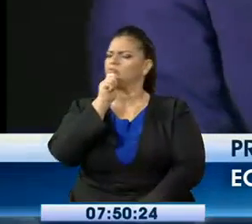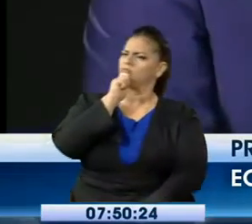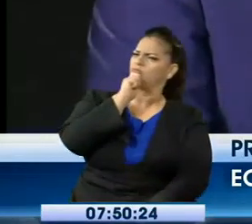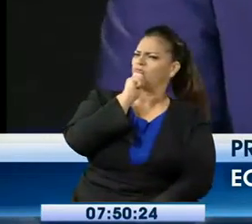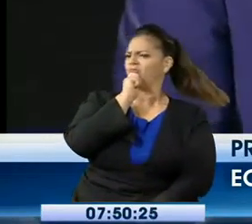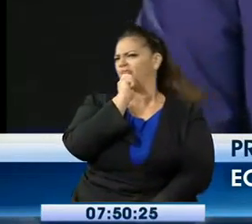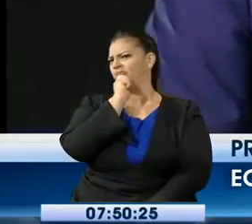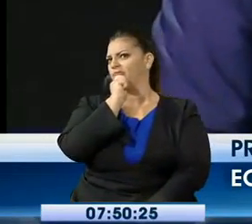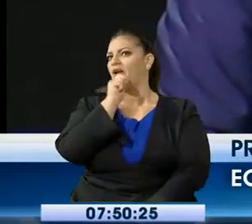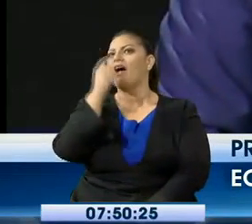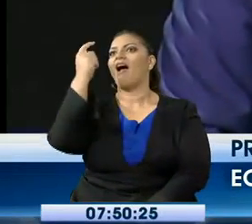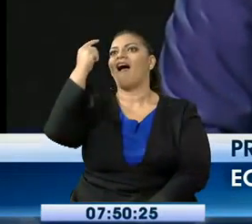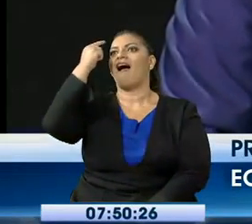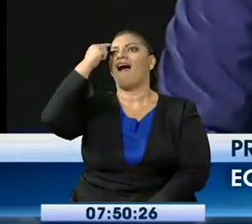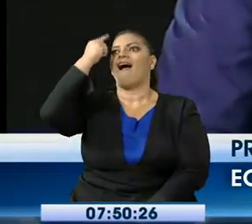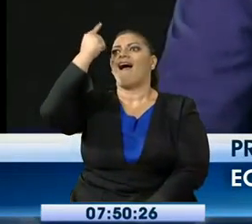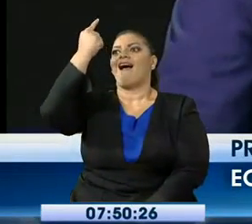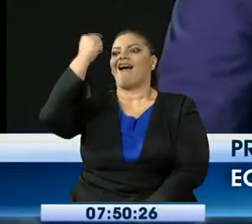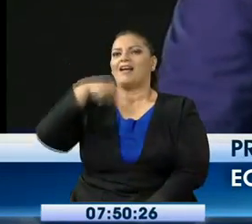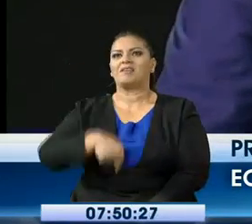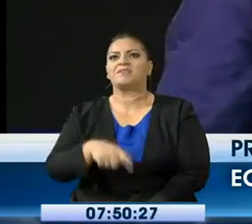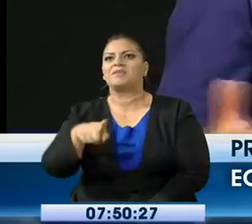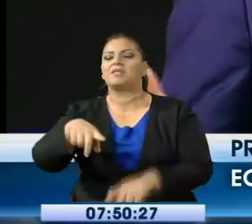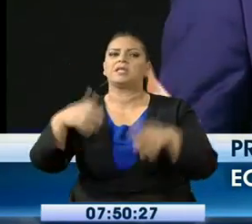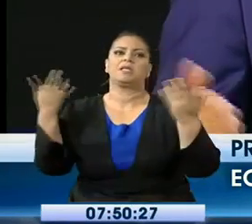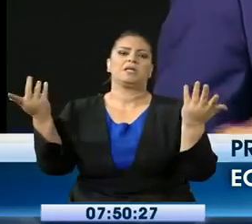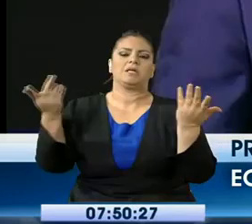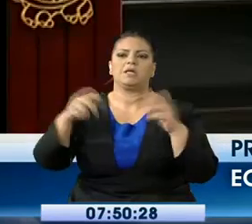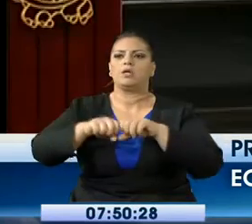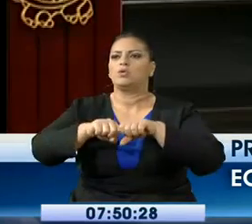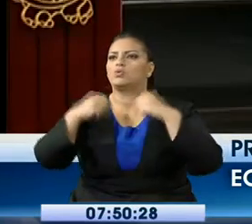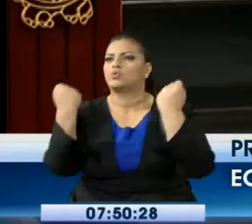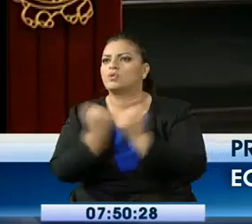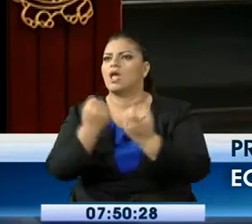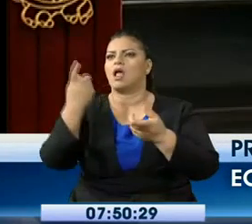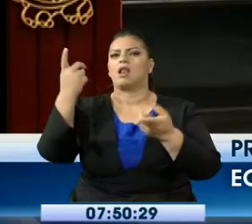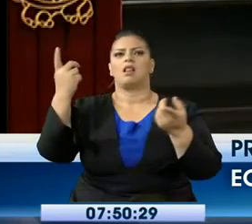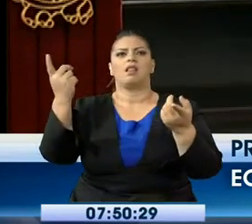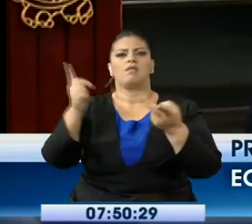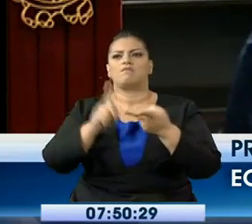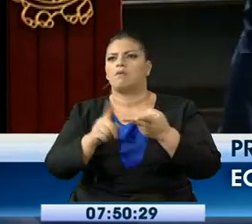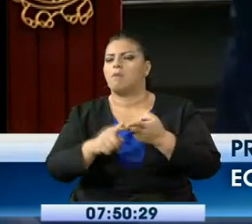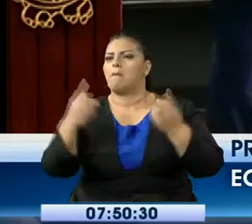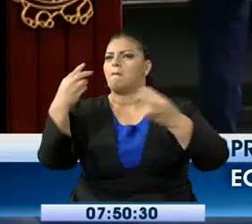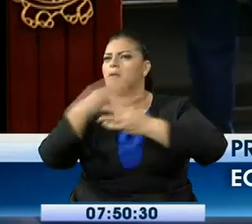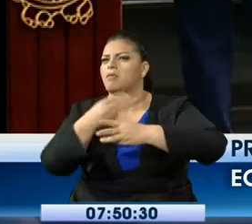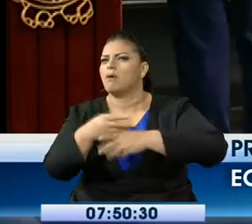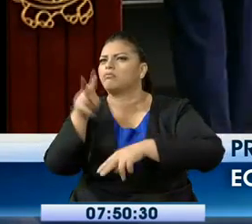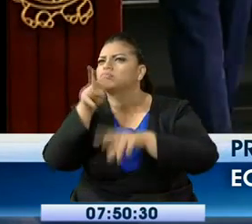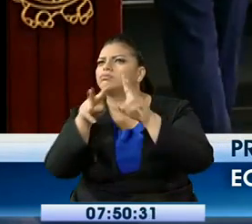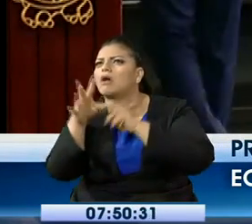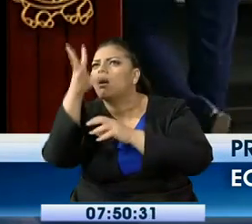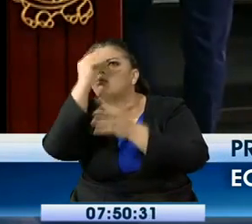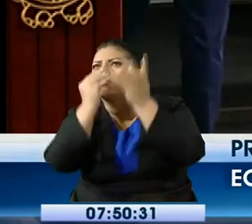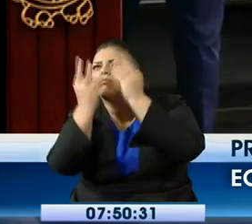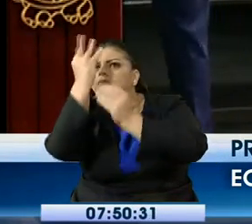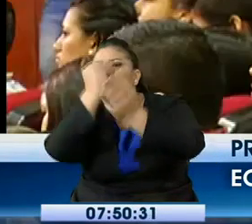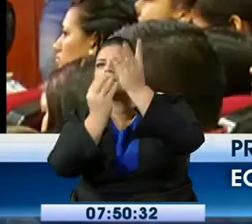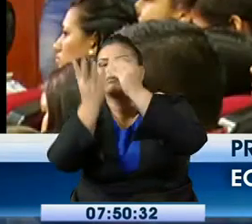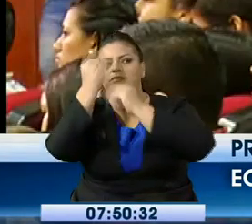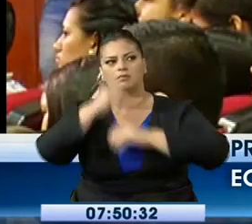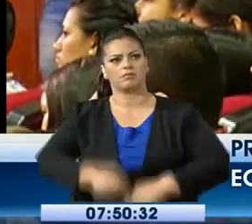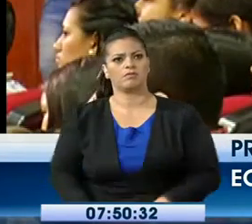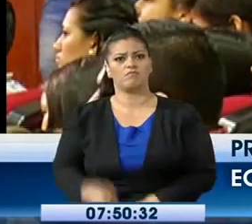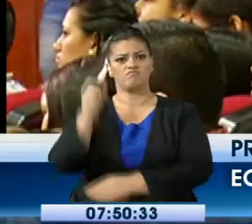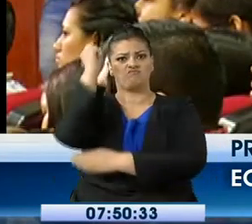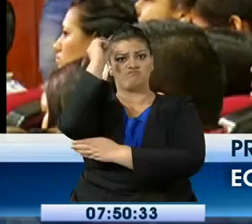matemáticas con ciencias sociales. Bueno, y aquí estoy. La mayor parte de la clase se enfocó en la magistralidad de las